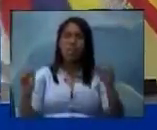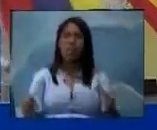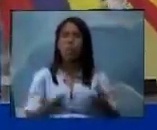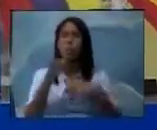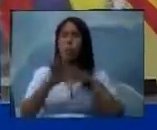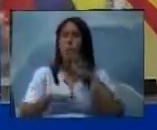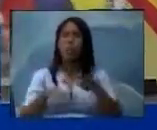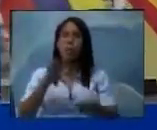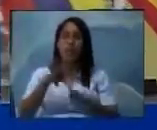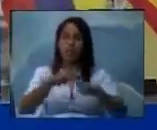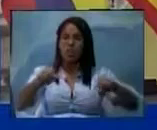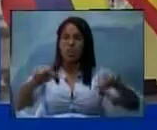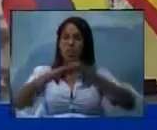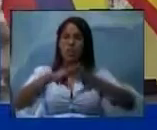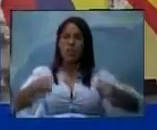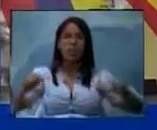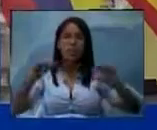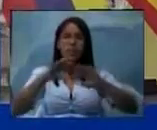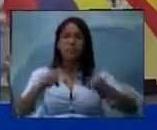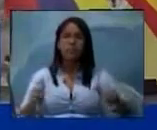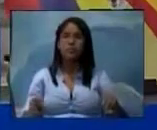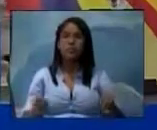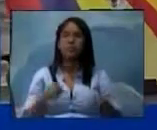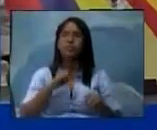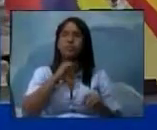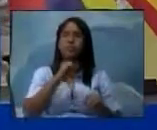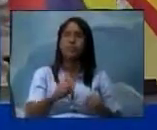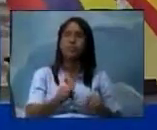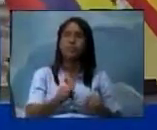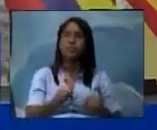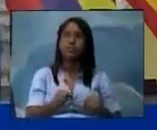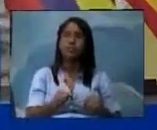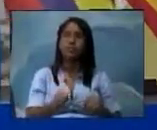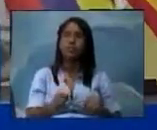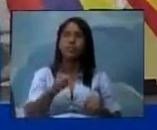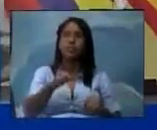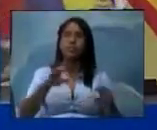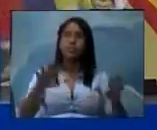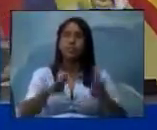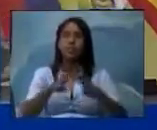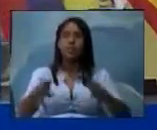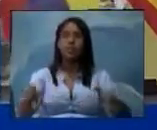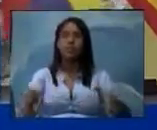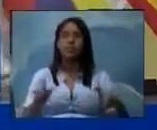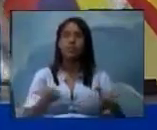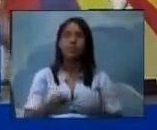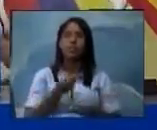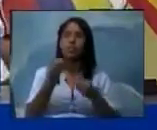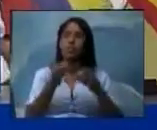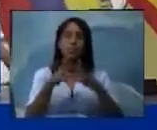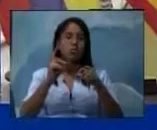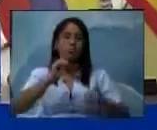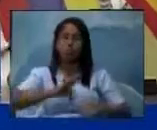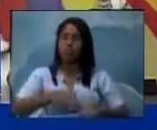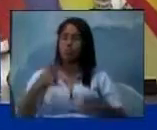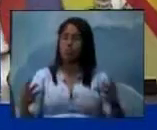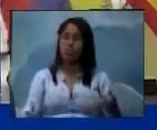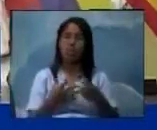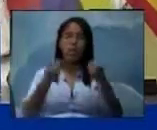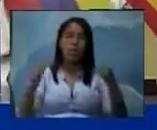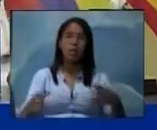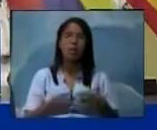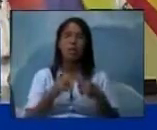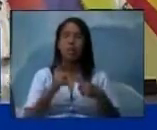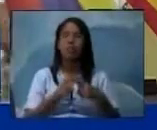final los pies eran, mis amados hermanos, de hierro y de barro. Y como no se mezcla el hierro con